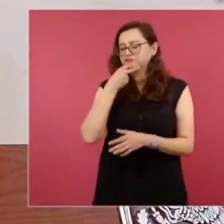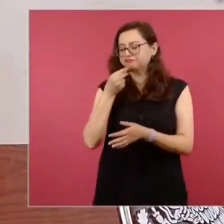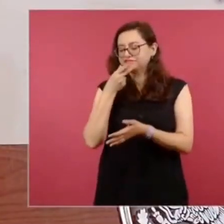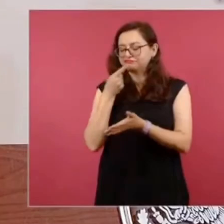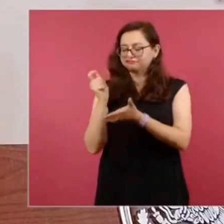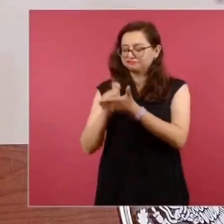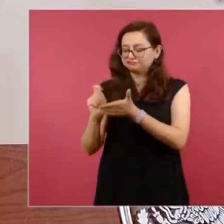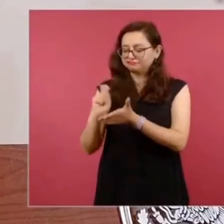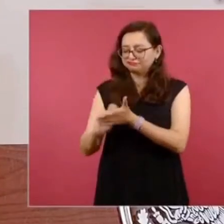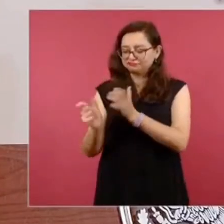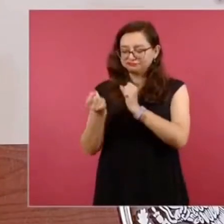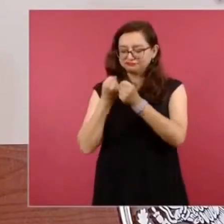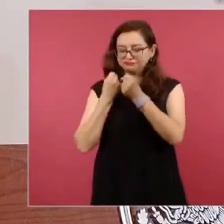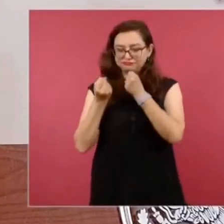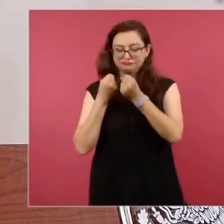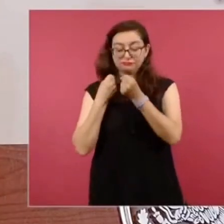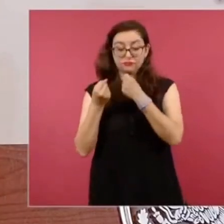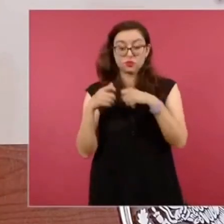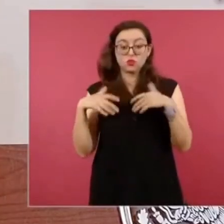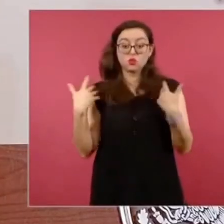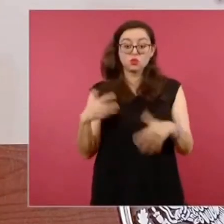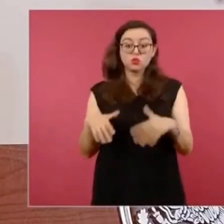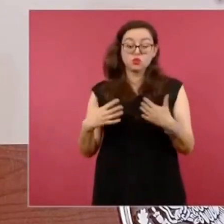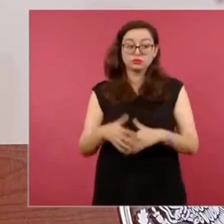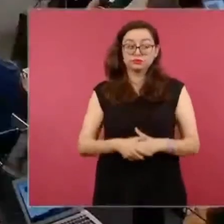existió el mejor periodismo